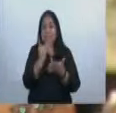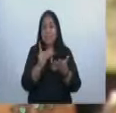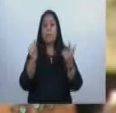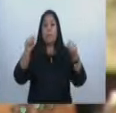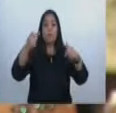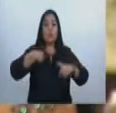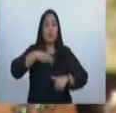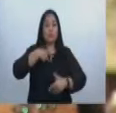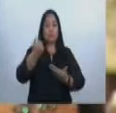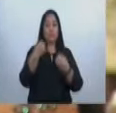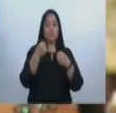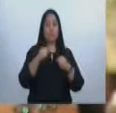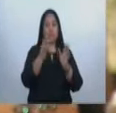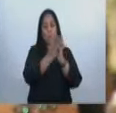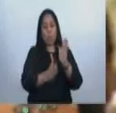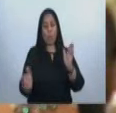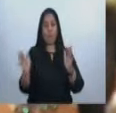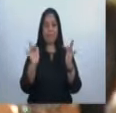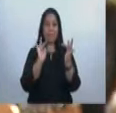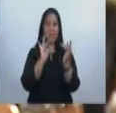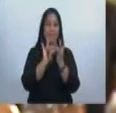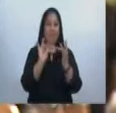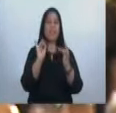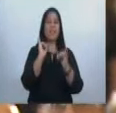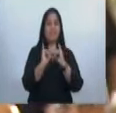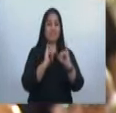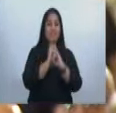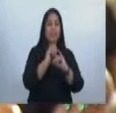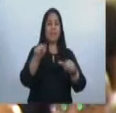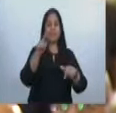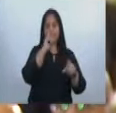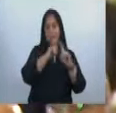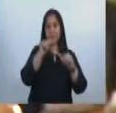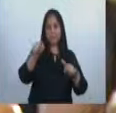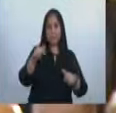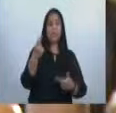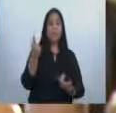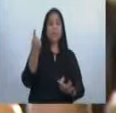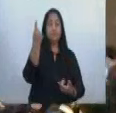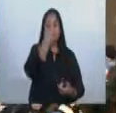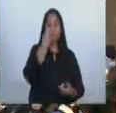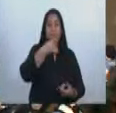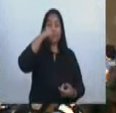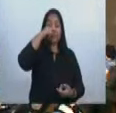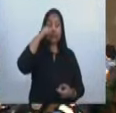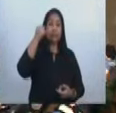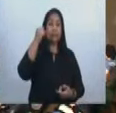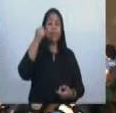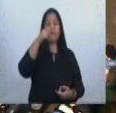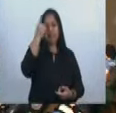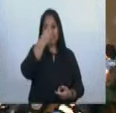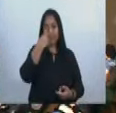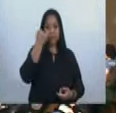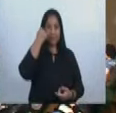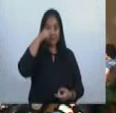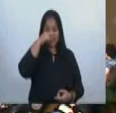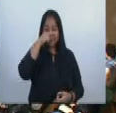conectividad digital eh la superintendencia de telecomunicaciones la Sit tiene